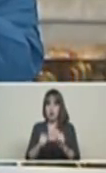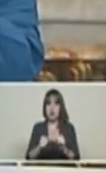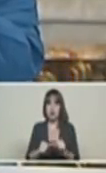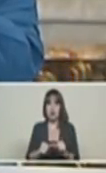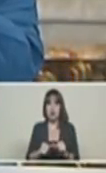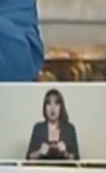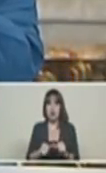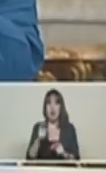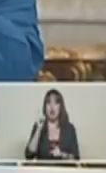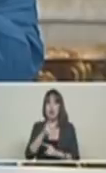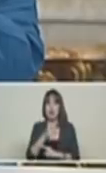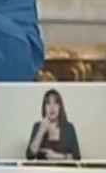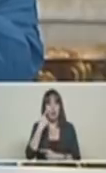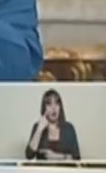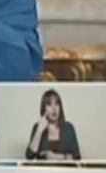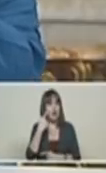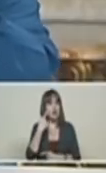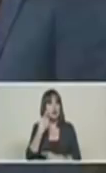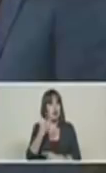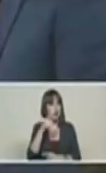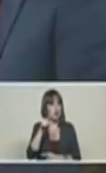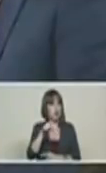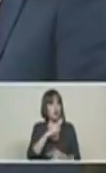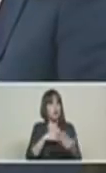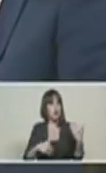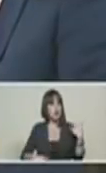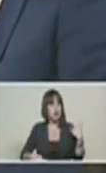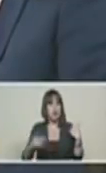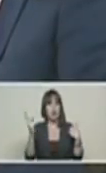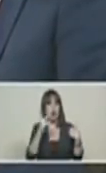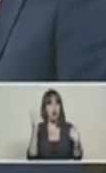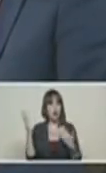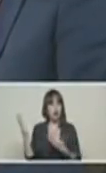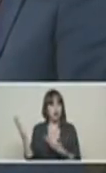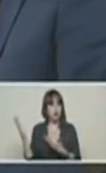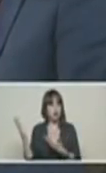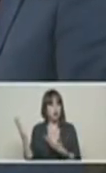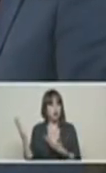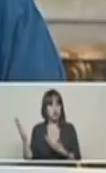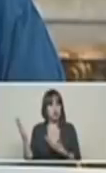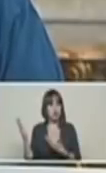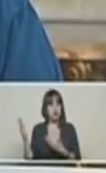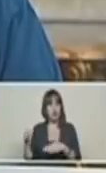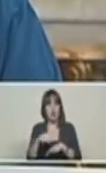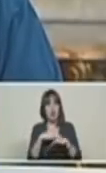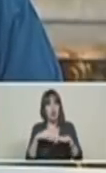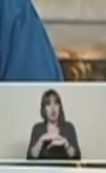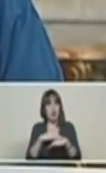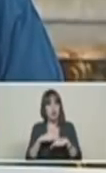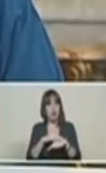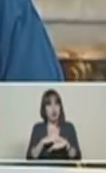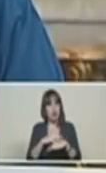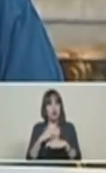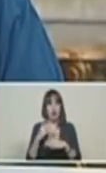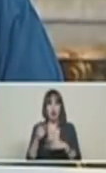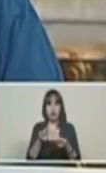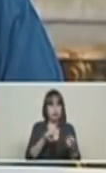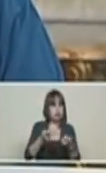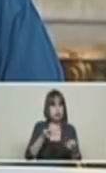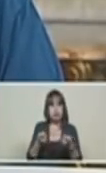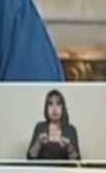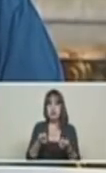aflojen, Morales, señor presidente Calixto Ortega, señor ministro Simón Serpa, no aflojen la